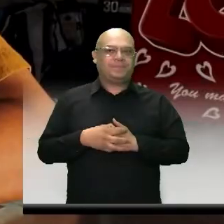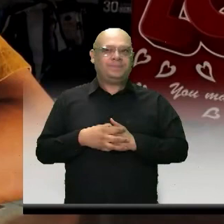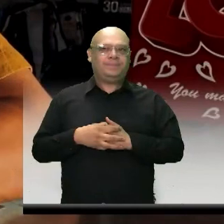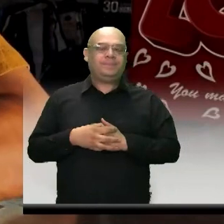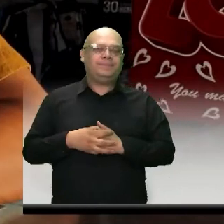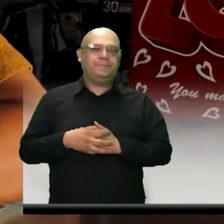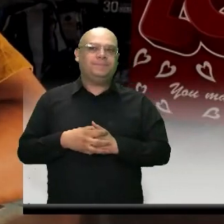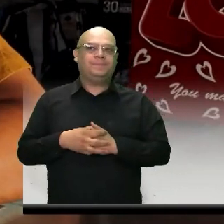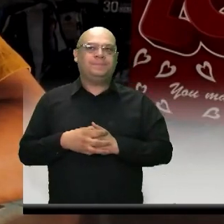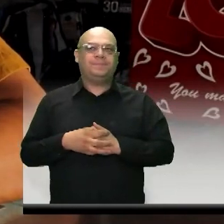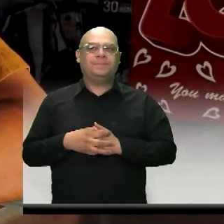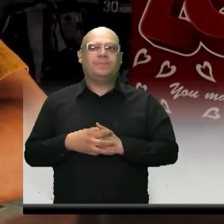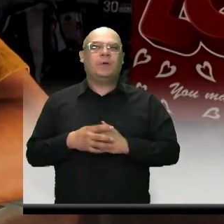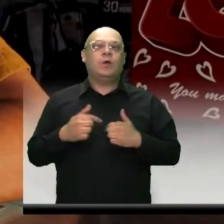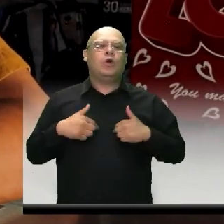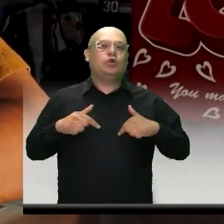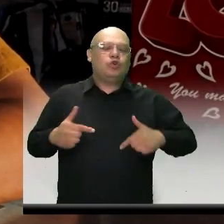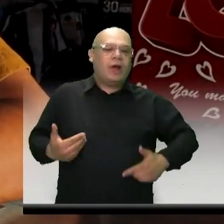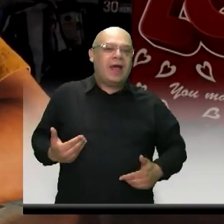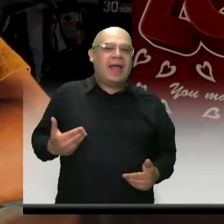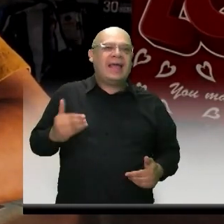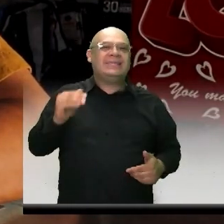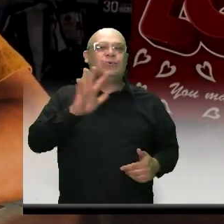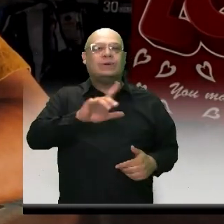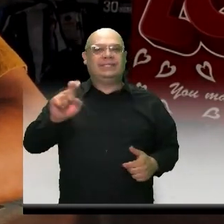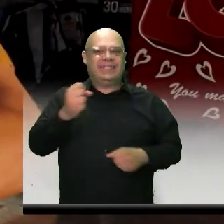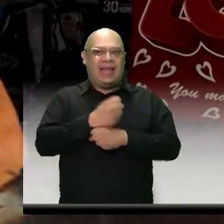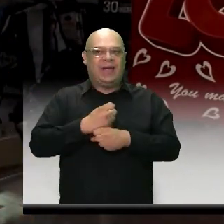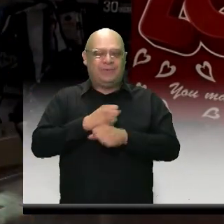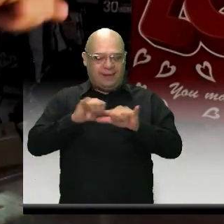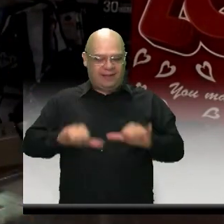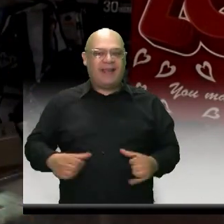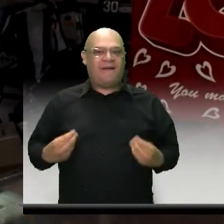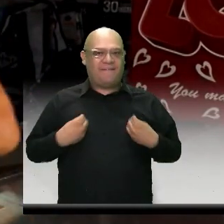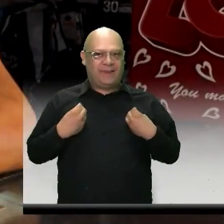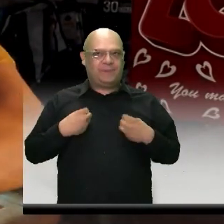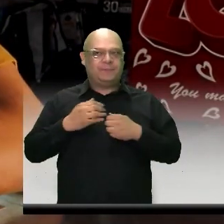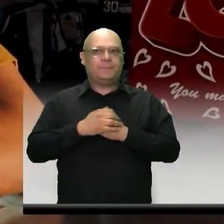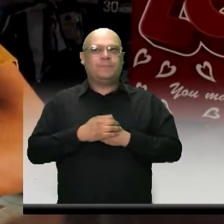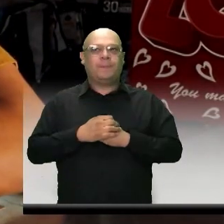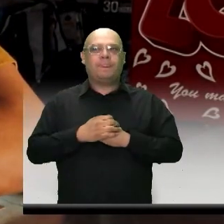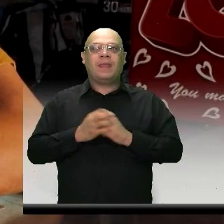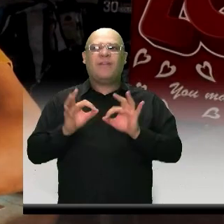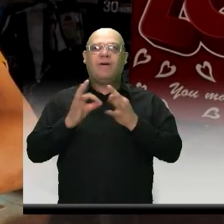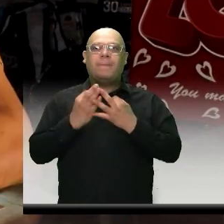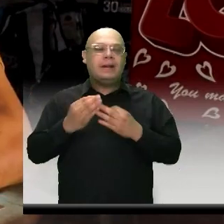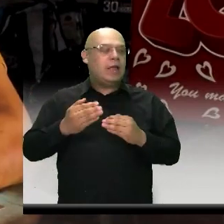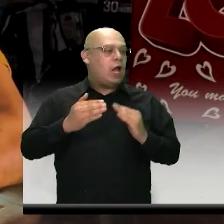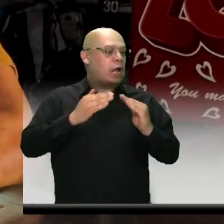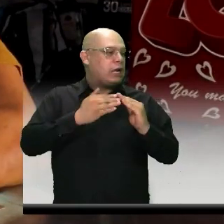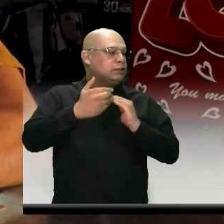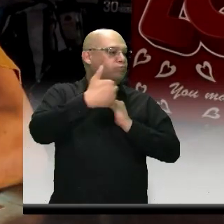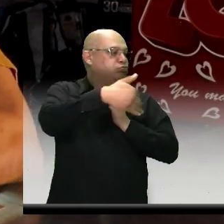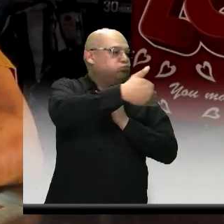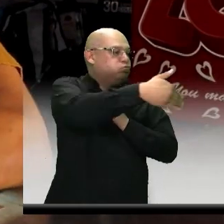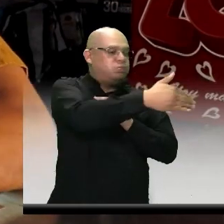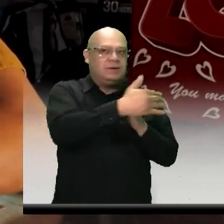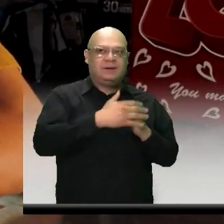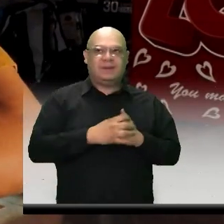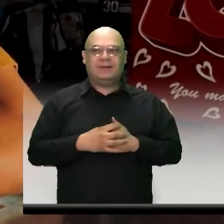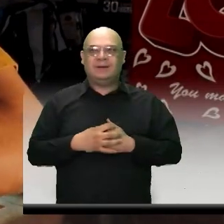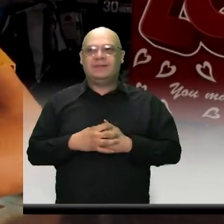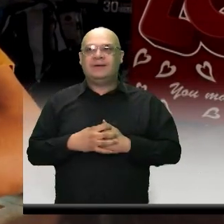Yo aquí llevo desde que nací, 56 años. Mi familia es aquí, esa cuadrita. Mi abuela fue